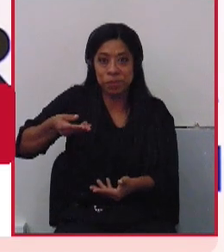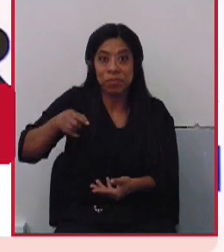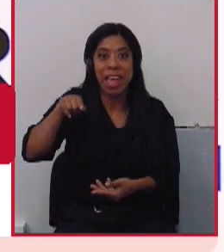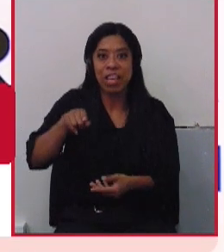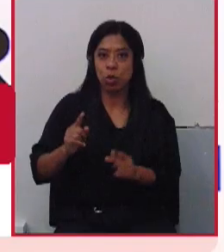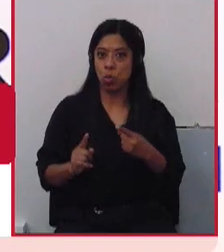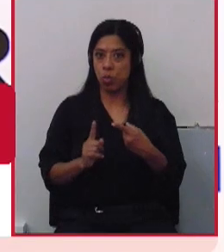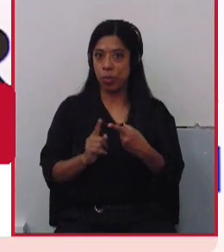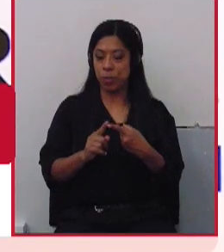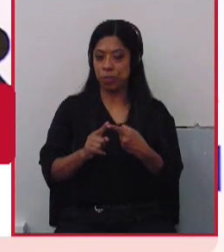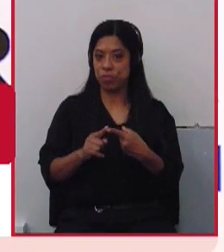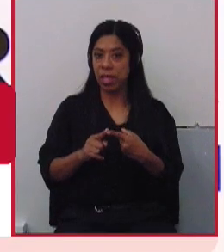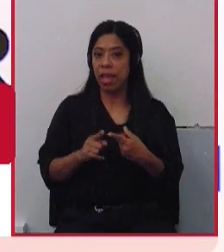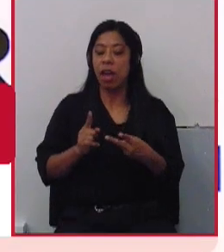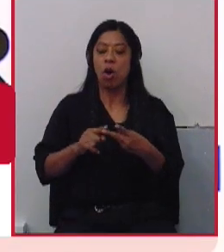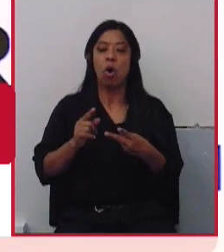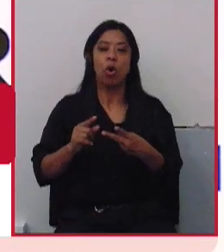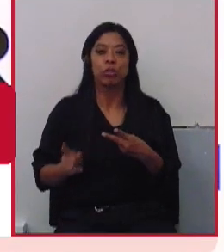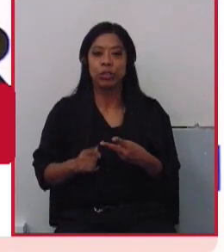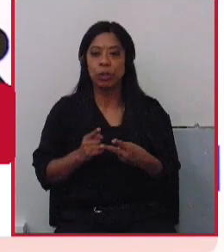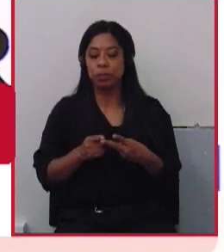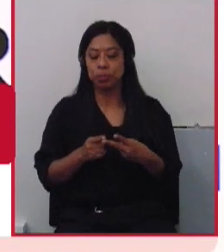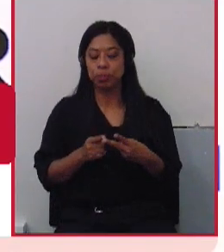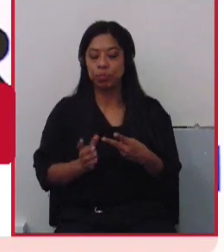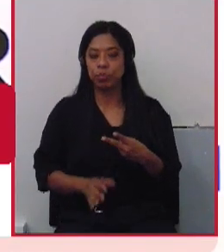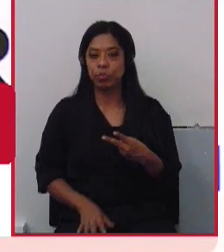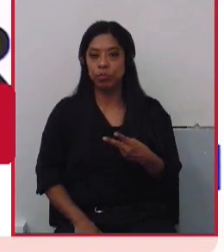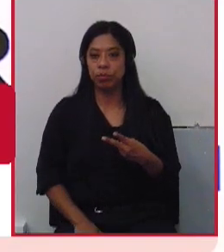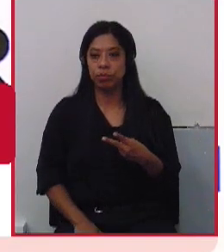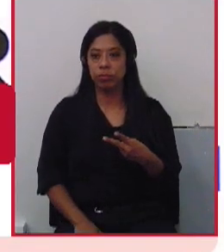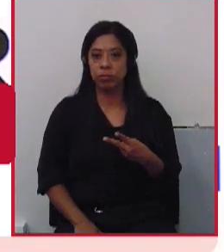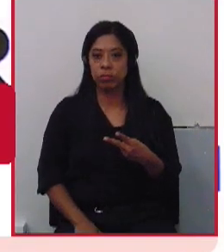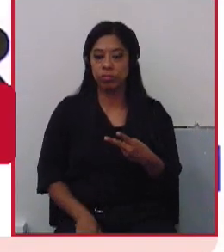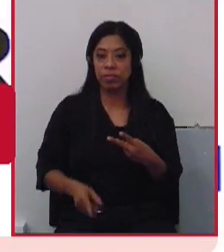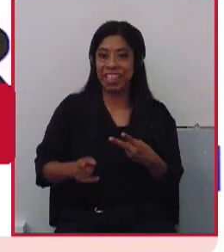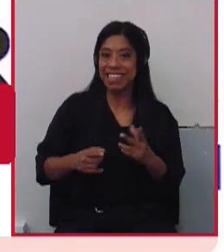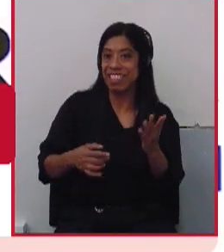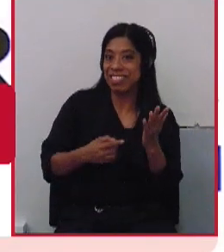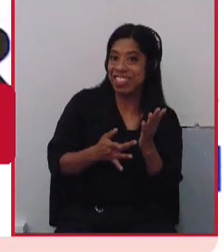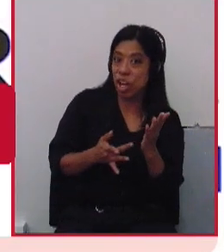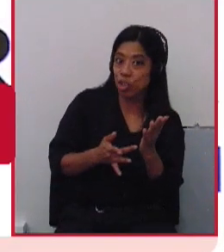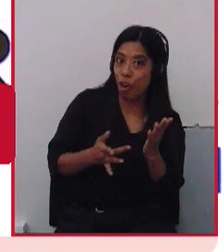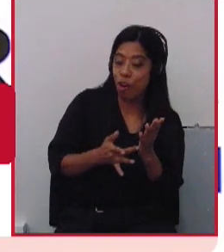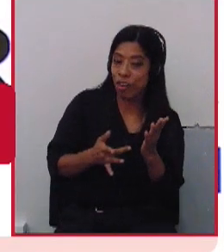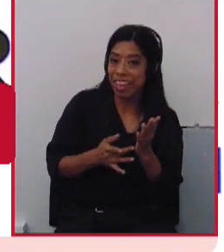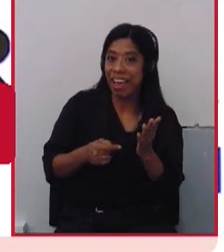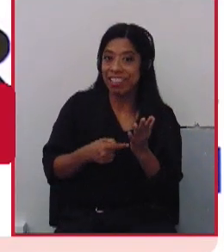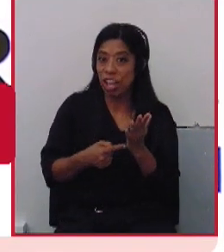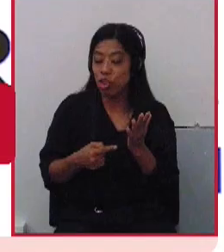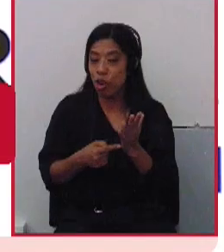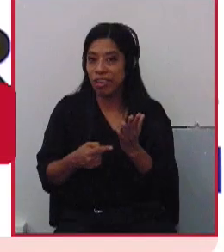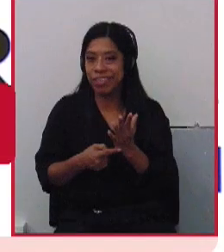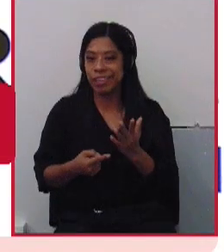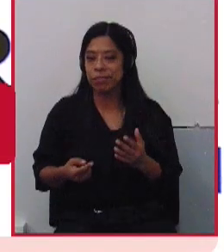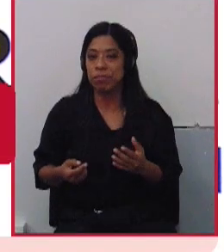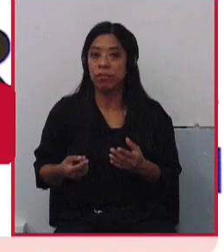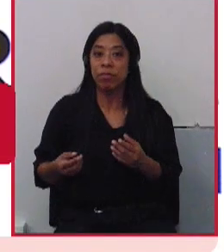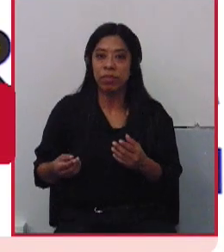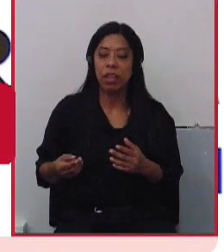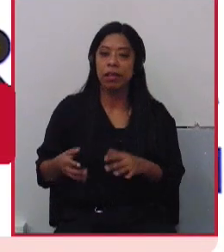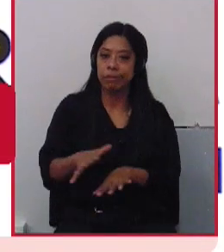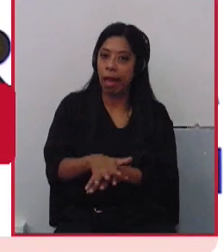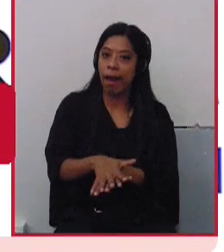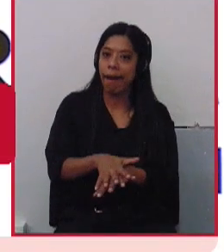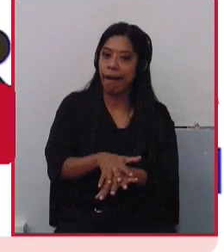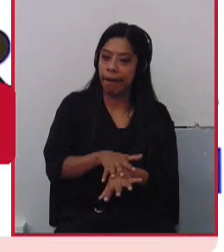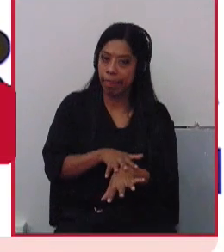Ese es uno como comentario, y segundo, esta tecnología hay que deslamar previamente la alimentación antes de alimentar